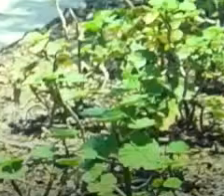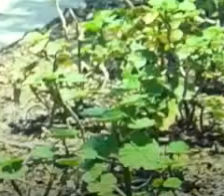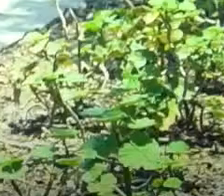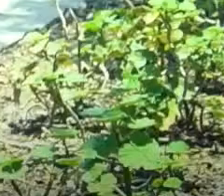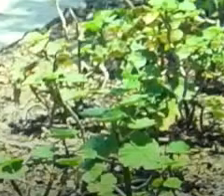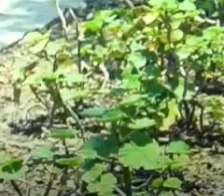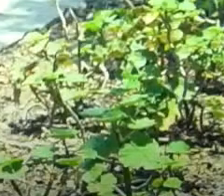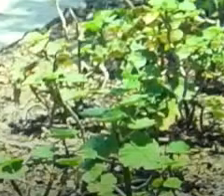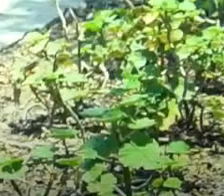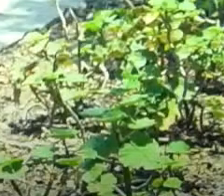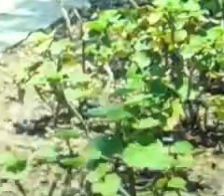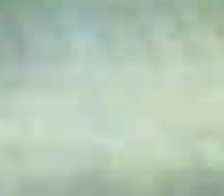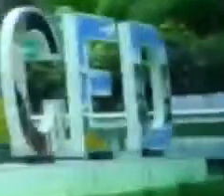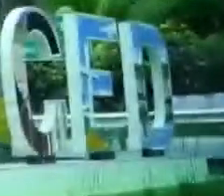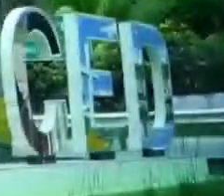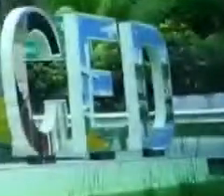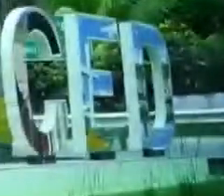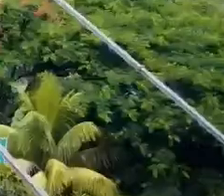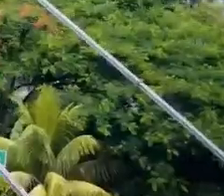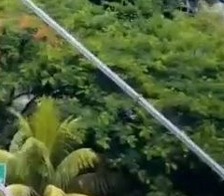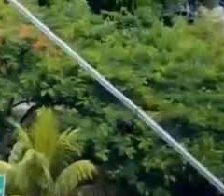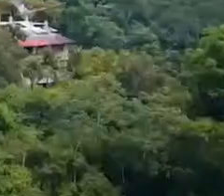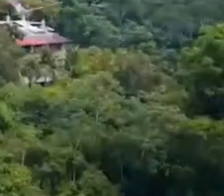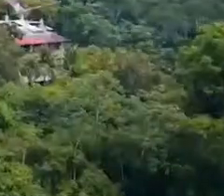café. ¡Allá vamos!